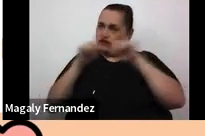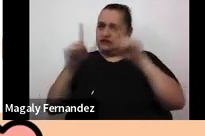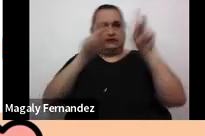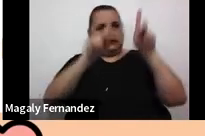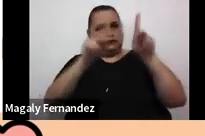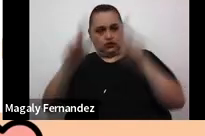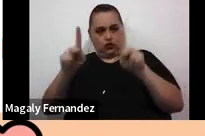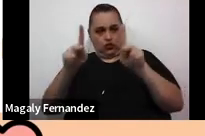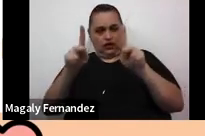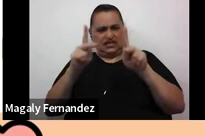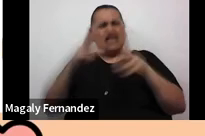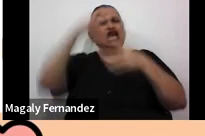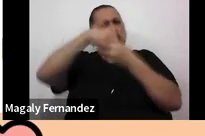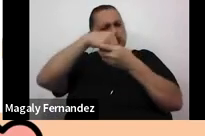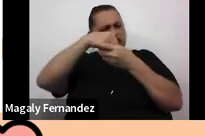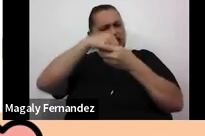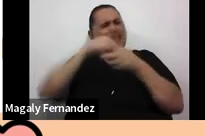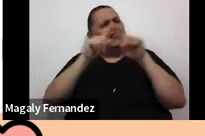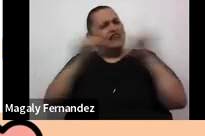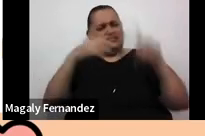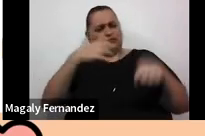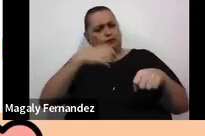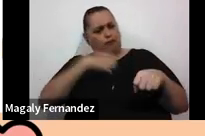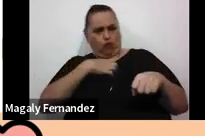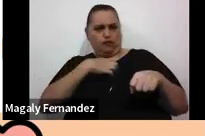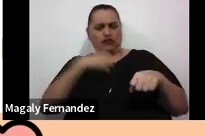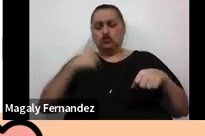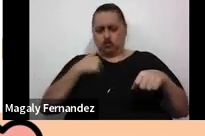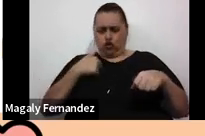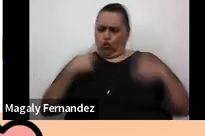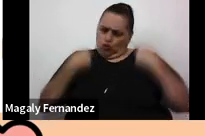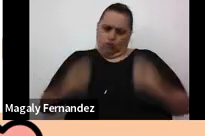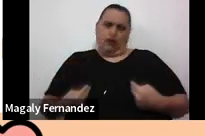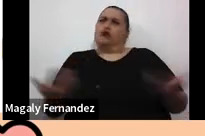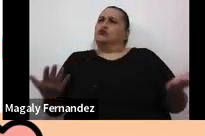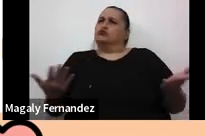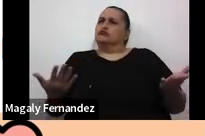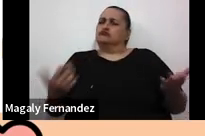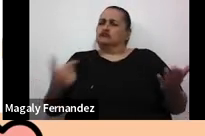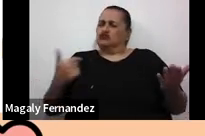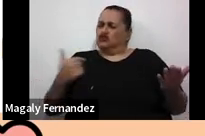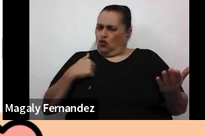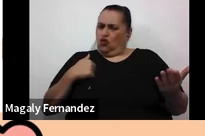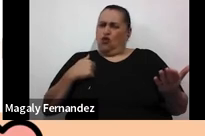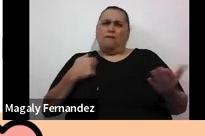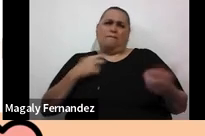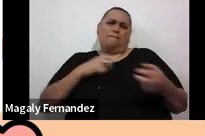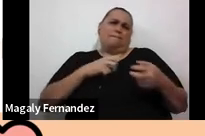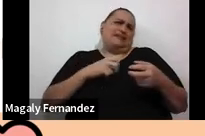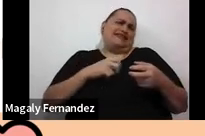incluyendo las diferencias propias admitiendo yo soy un ser humano no con virtudes y con